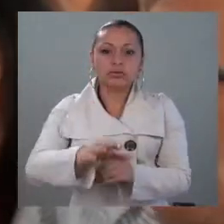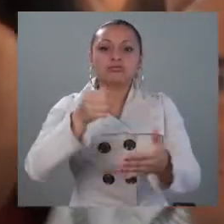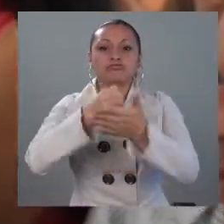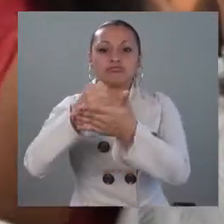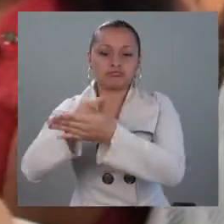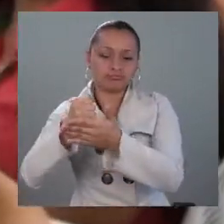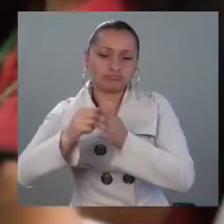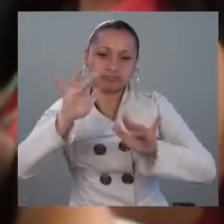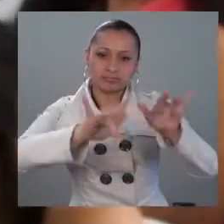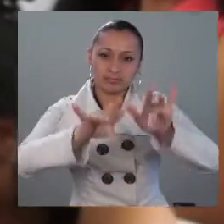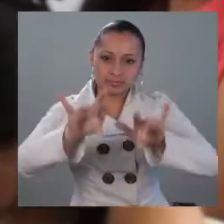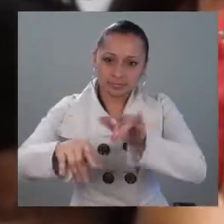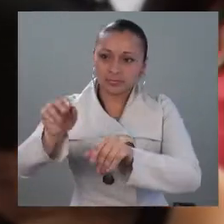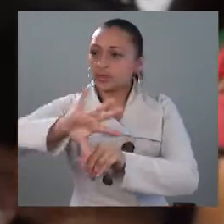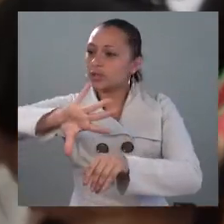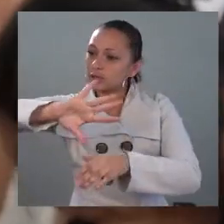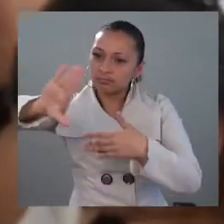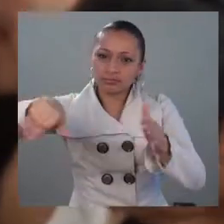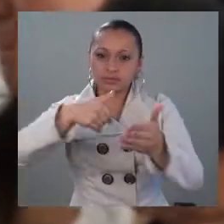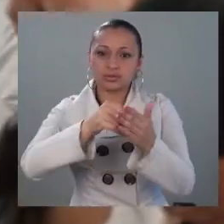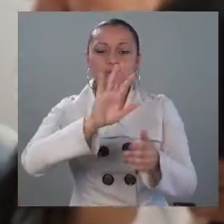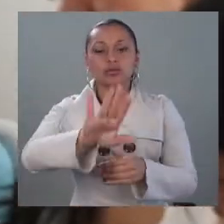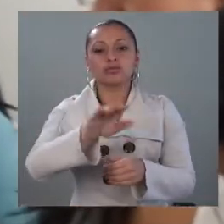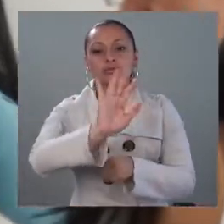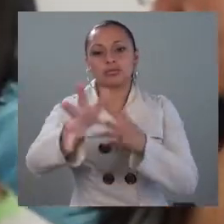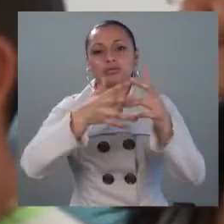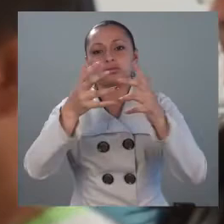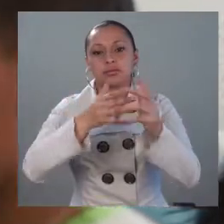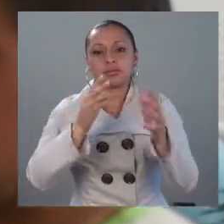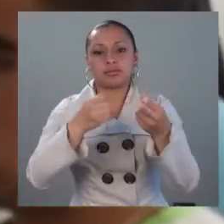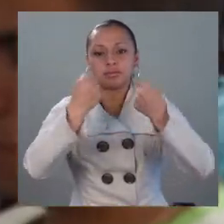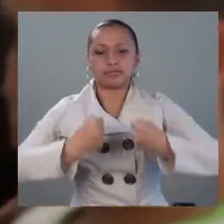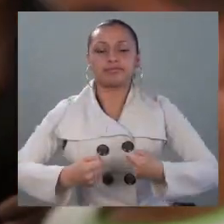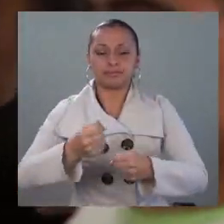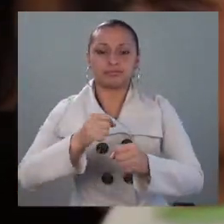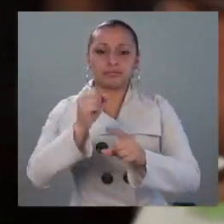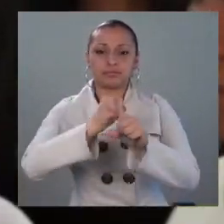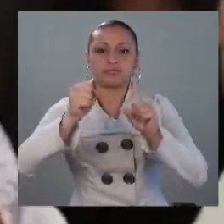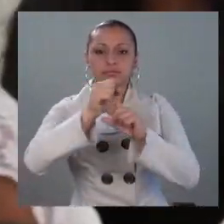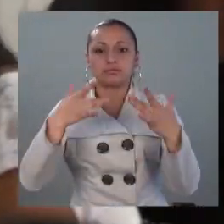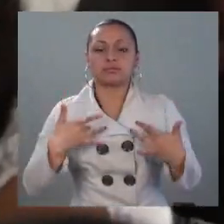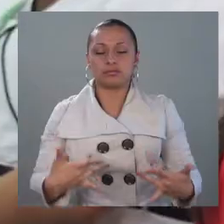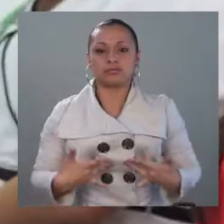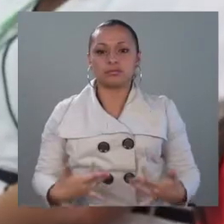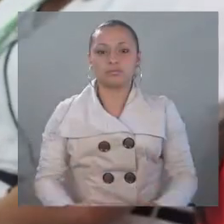activa de los usuarios y el compromiso de las instituciones del Sistema de Seguridad Social en Salud.